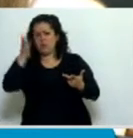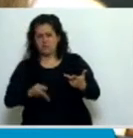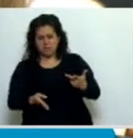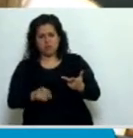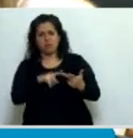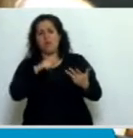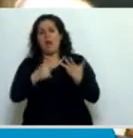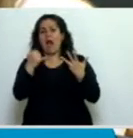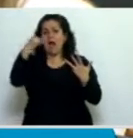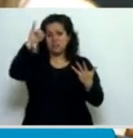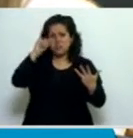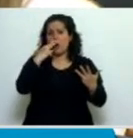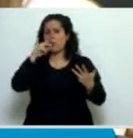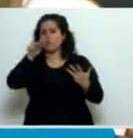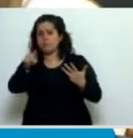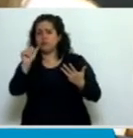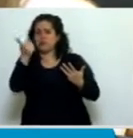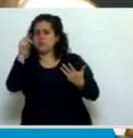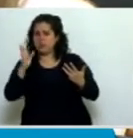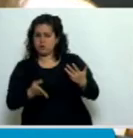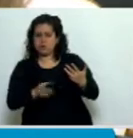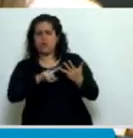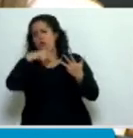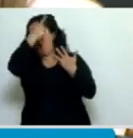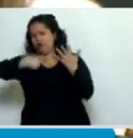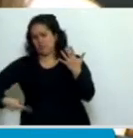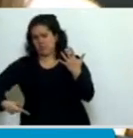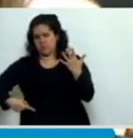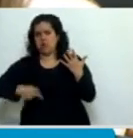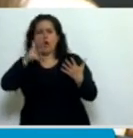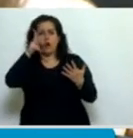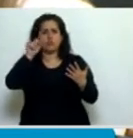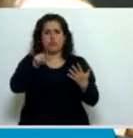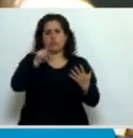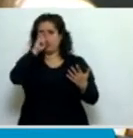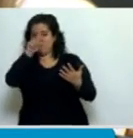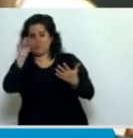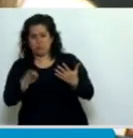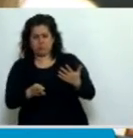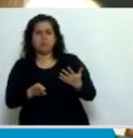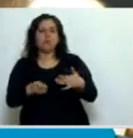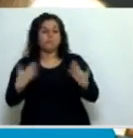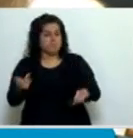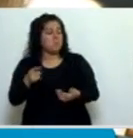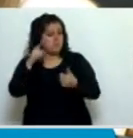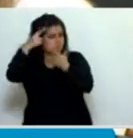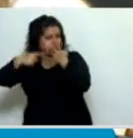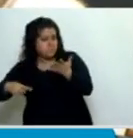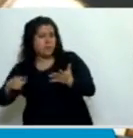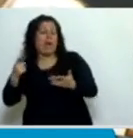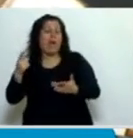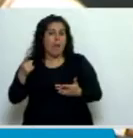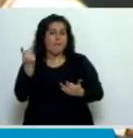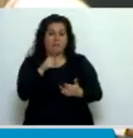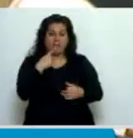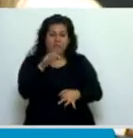65.7%, acciones el 11.6% y otras disponibilidades el 8.7%. Está claro que si el proyecto